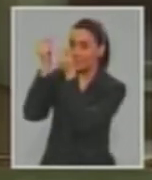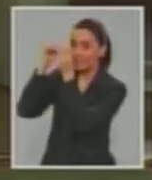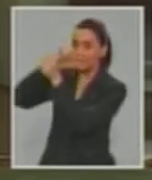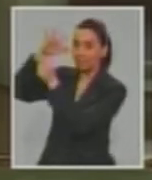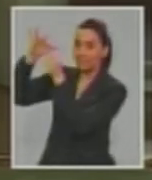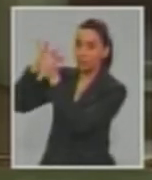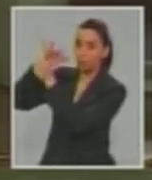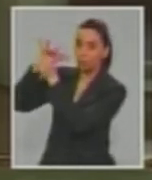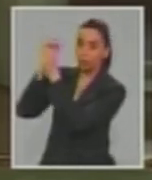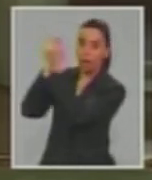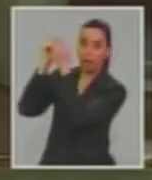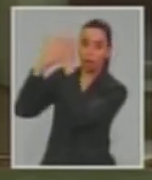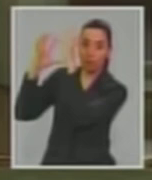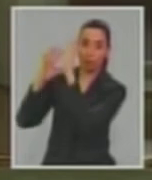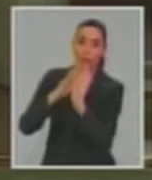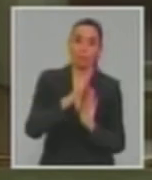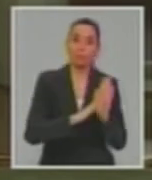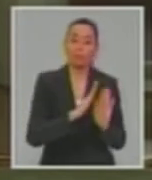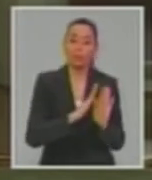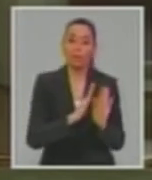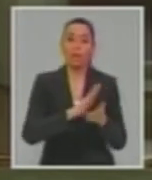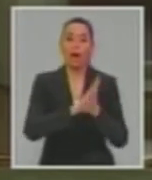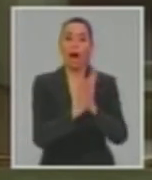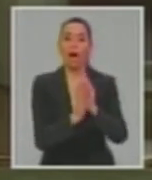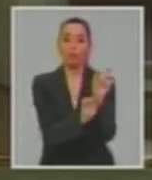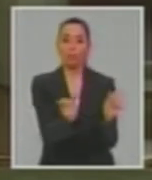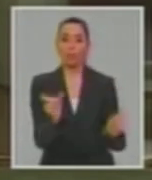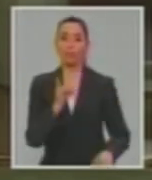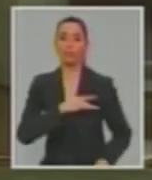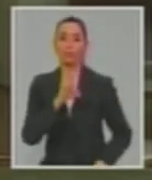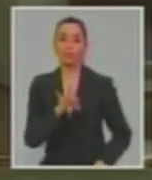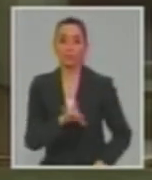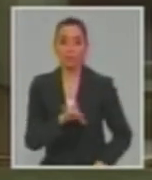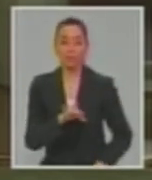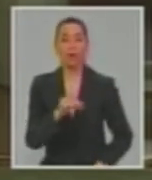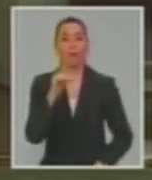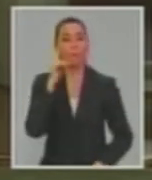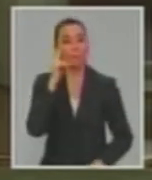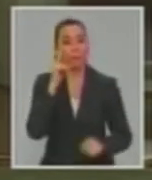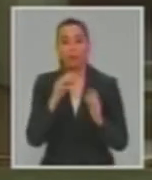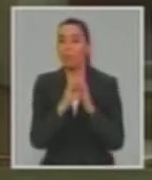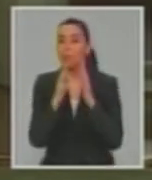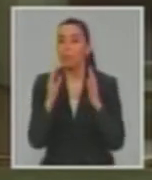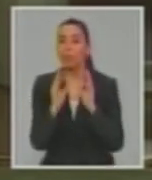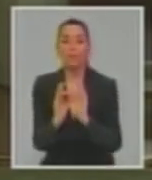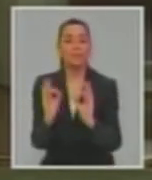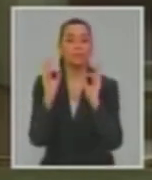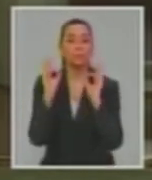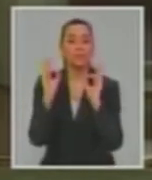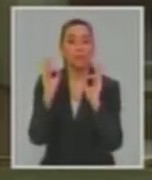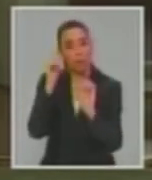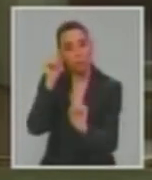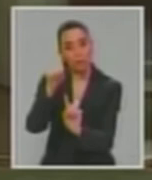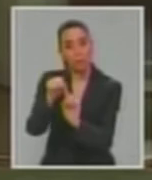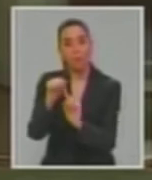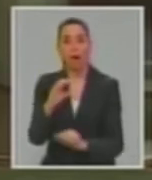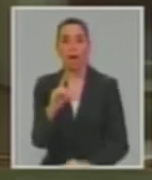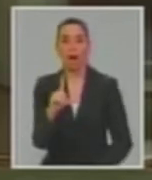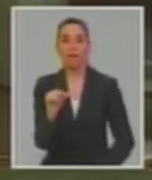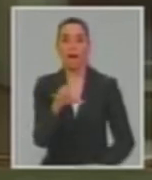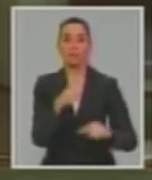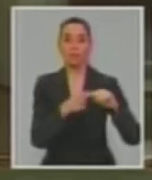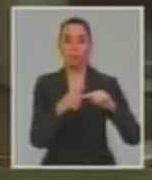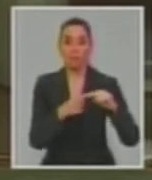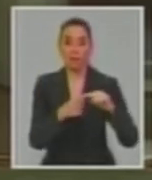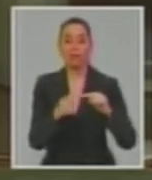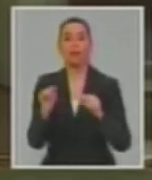situación de la economía mundial a todos nuestros compatriotas, pero en forma muy especial a nuestra clase media